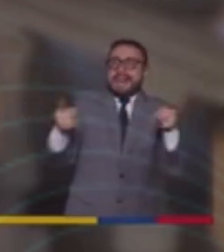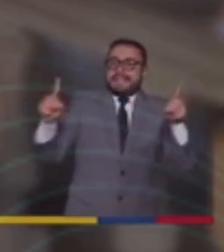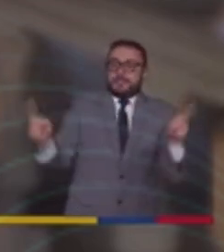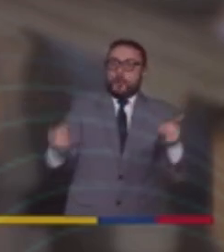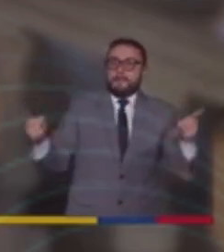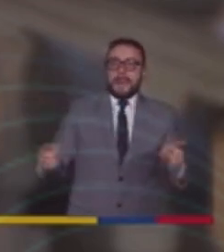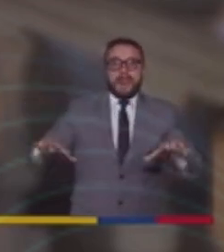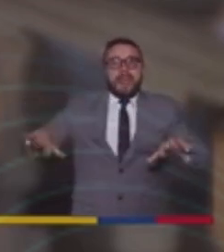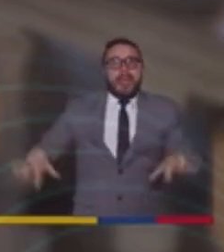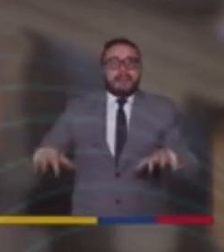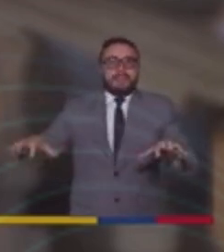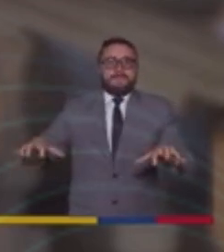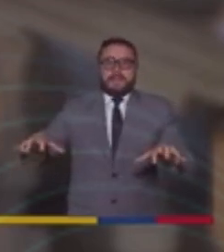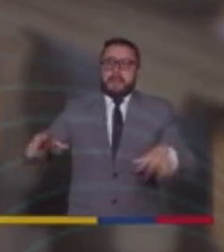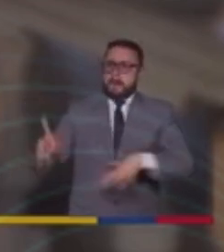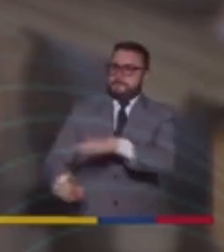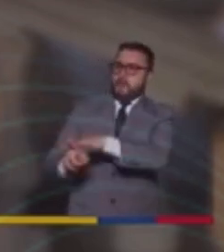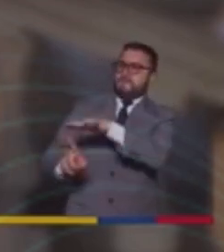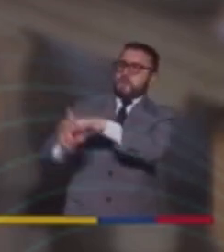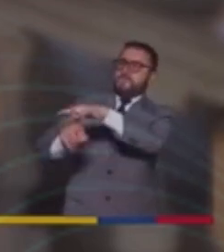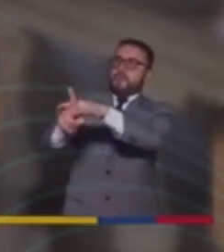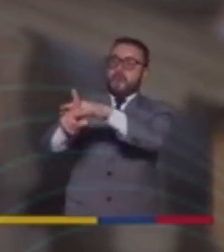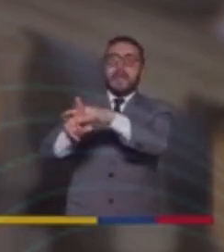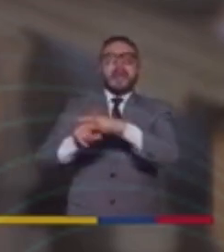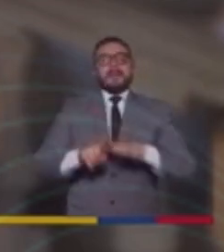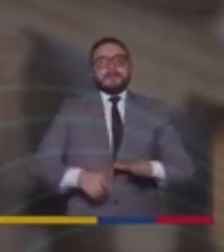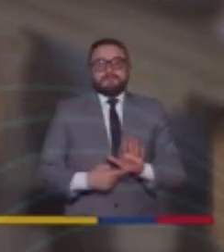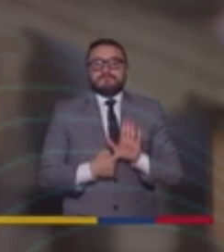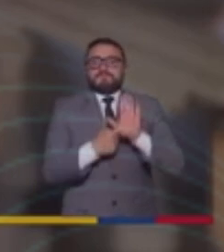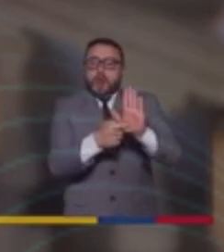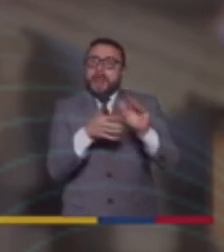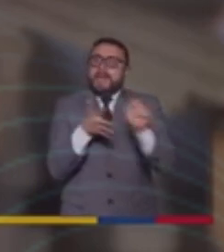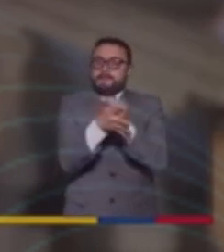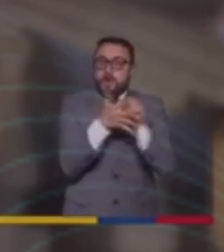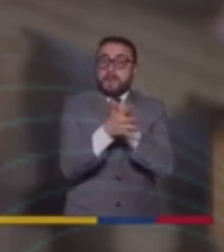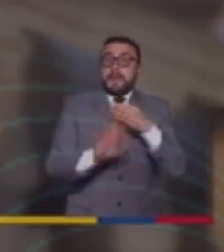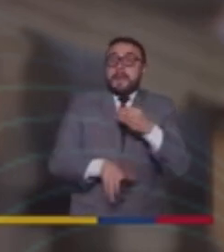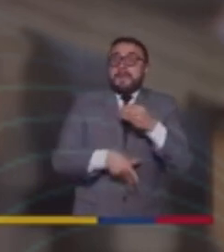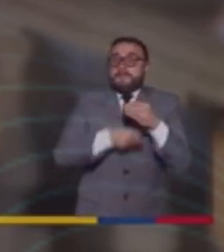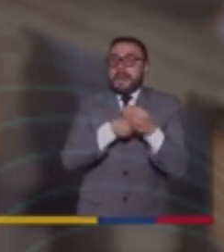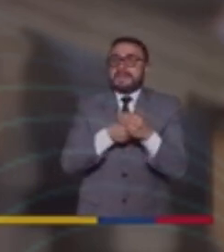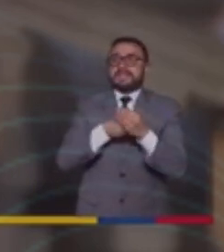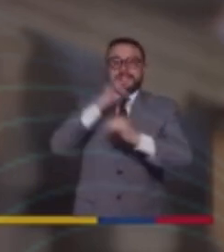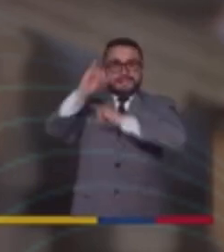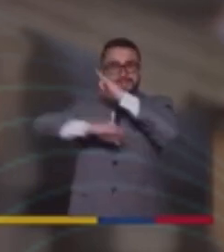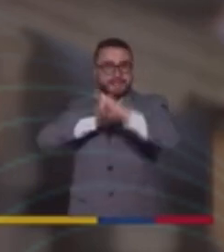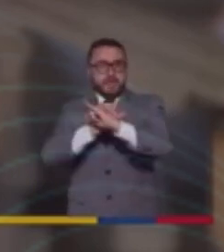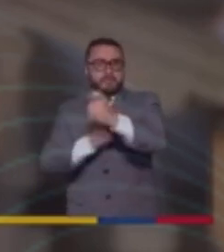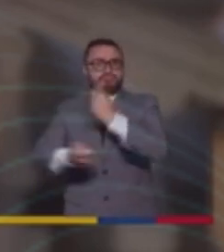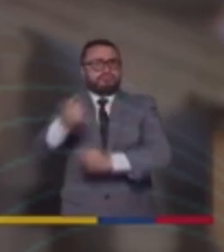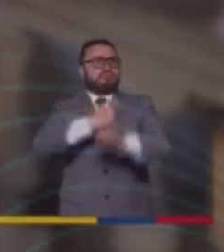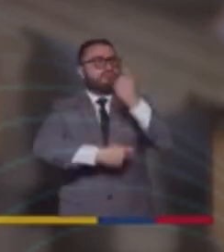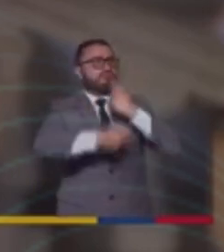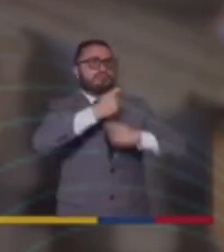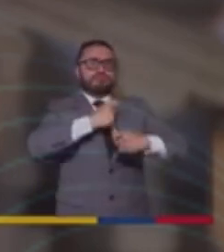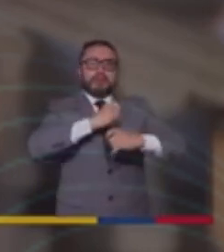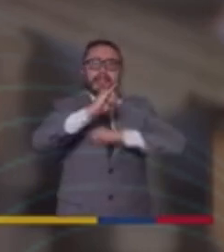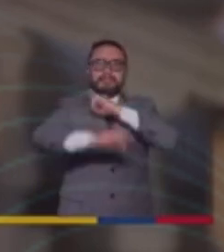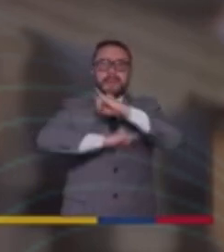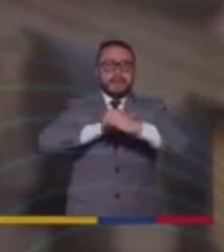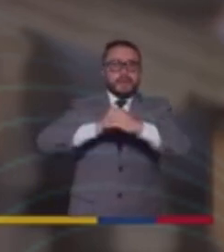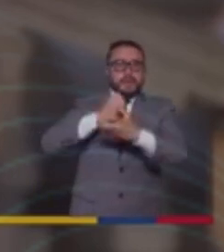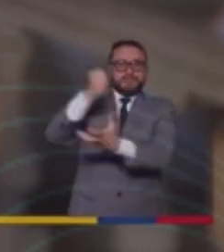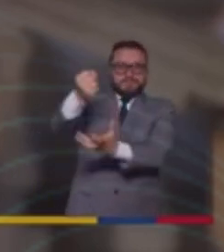situación? ¿Estamos ante un gobierno que busca perpetuarse en el poder mediante el miedo y las amenazas? Si bien Colombia